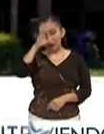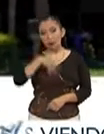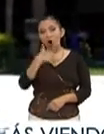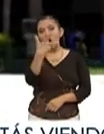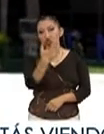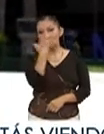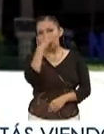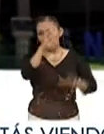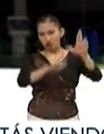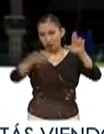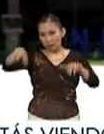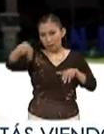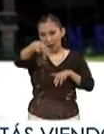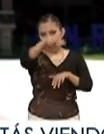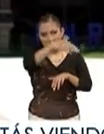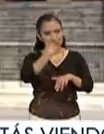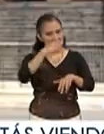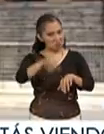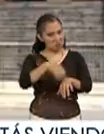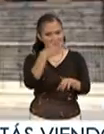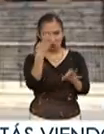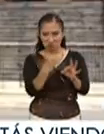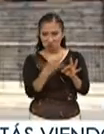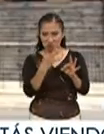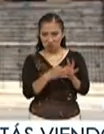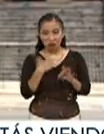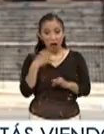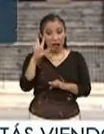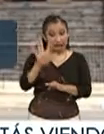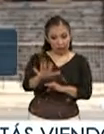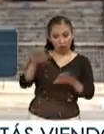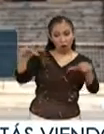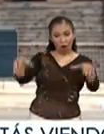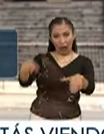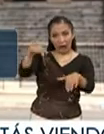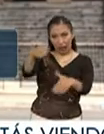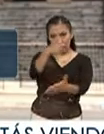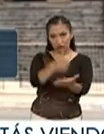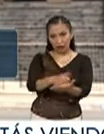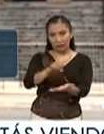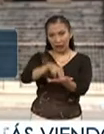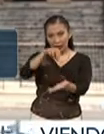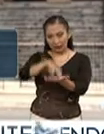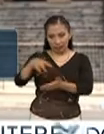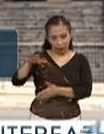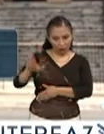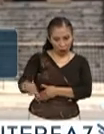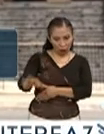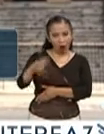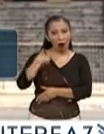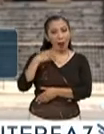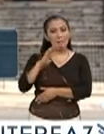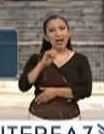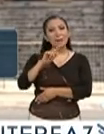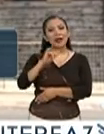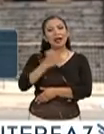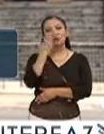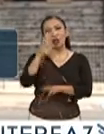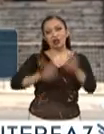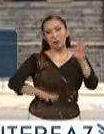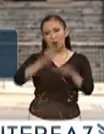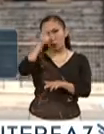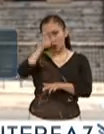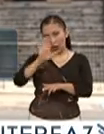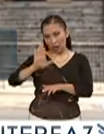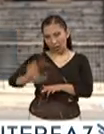8 escuelas normales ya muy bien consolidadas, de las cuales 5 se encuentran aquí en la ciudad de Saltillo, que es la Benemérita Escuela Normal de